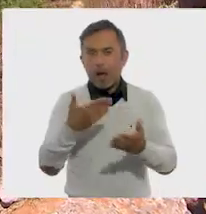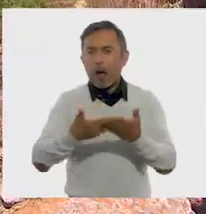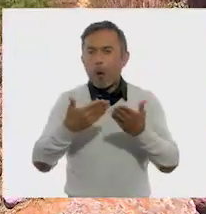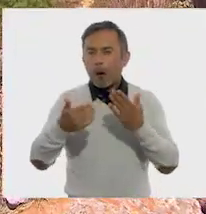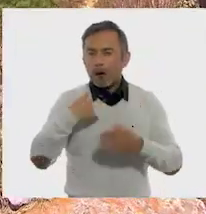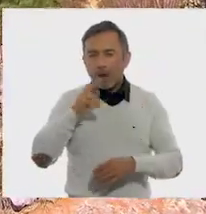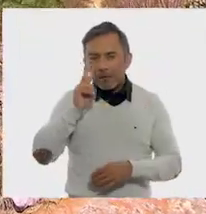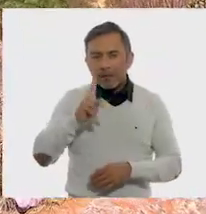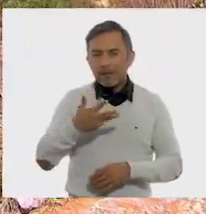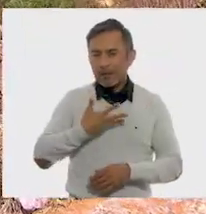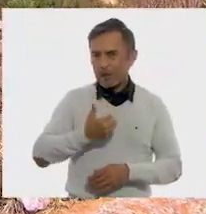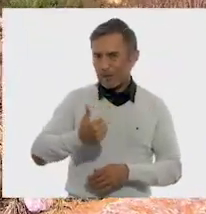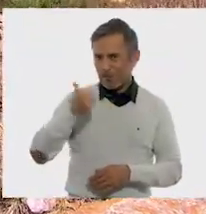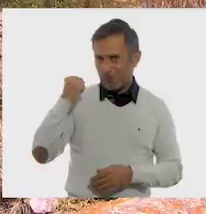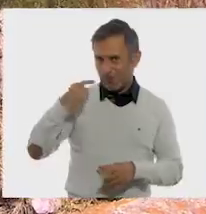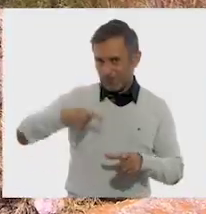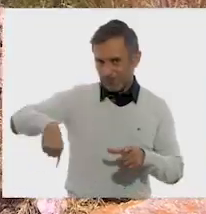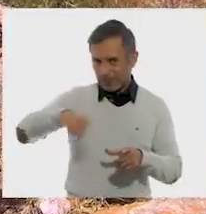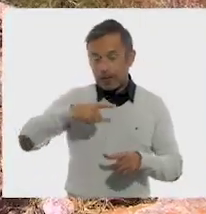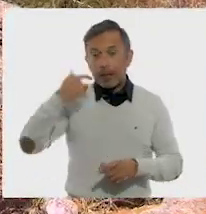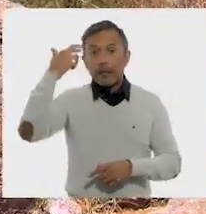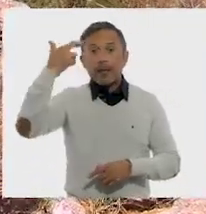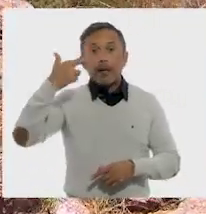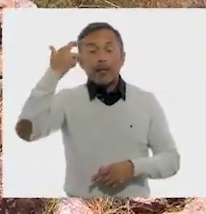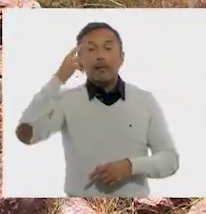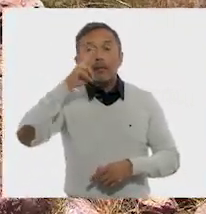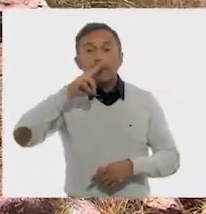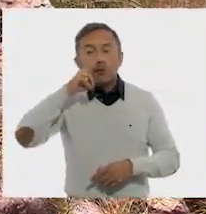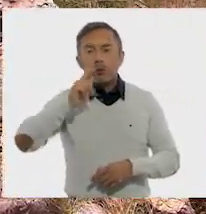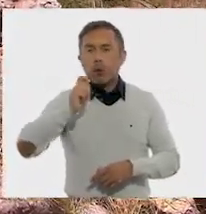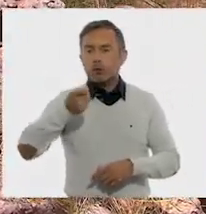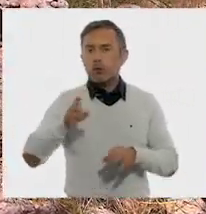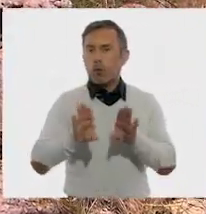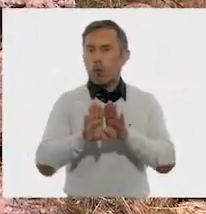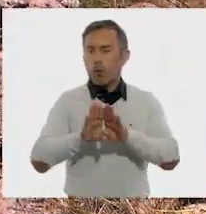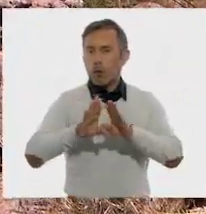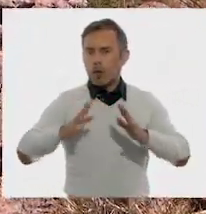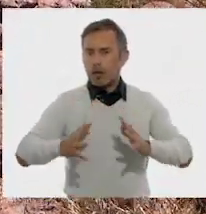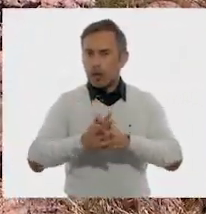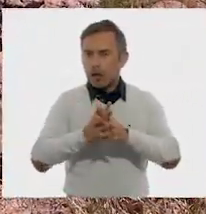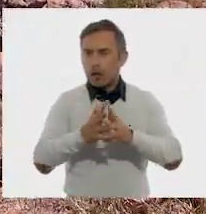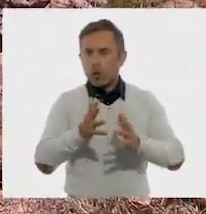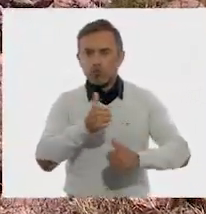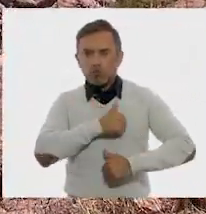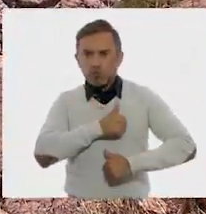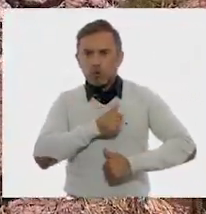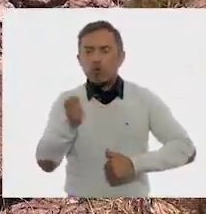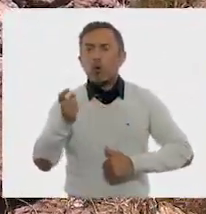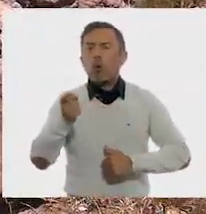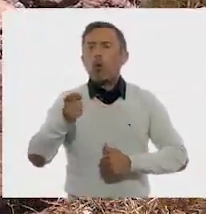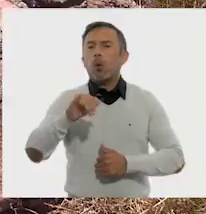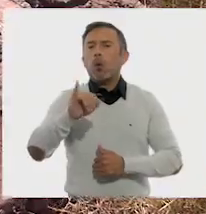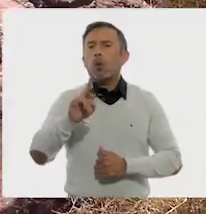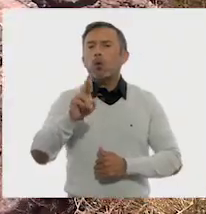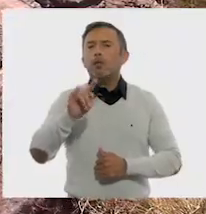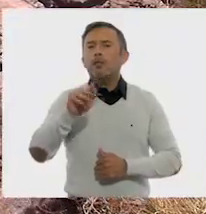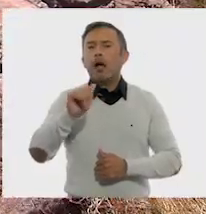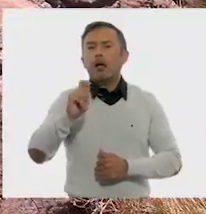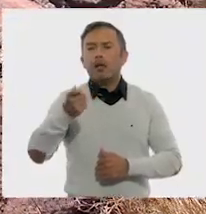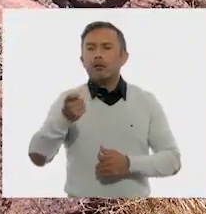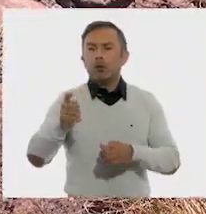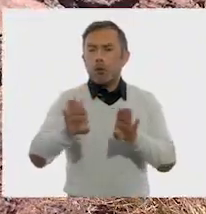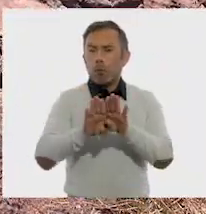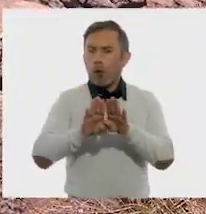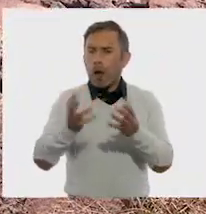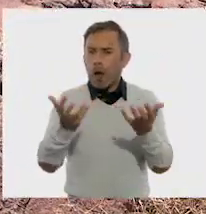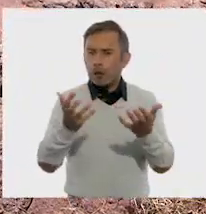nosotros. Nezahualcóyotl destaca por ser un guerrero, por ser un jurista. O sea, ¿qué quiere decir que es un jurista? Una persona que dicta leyes,